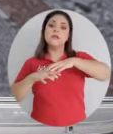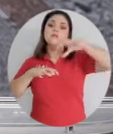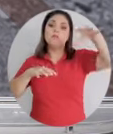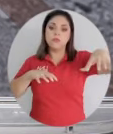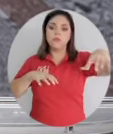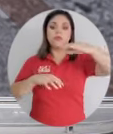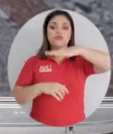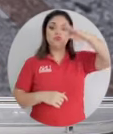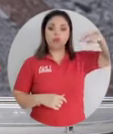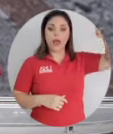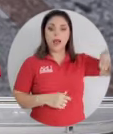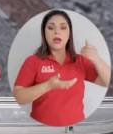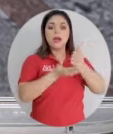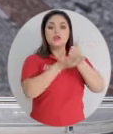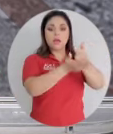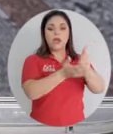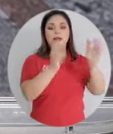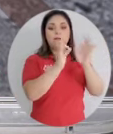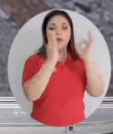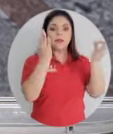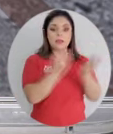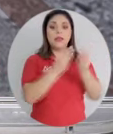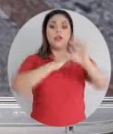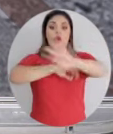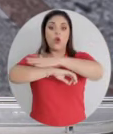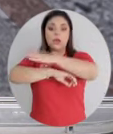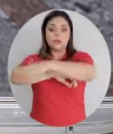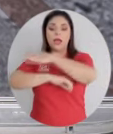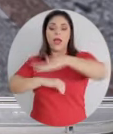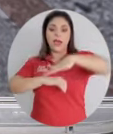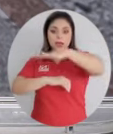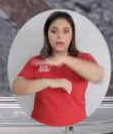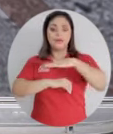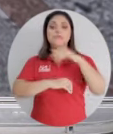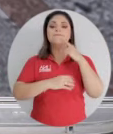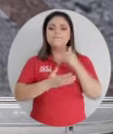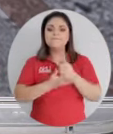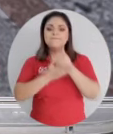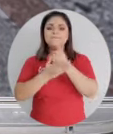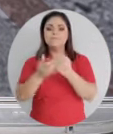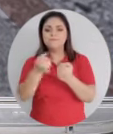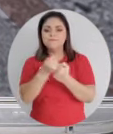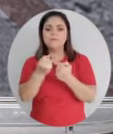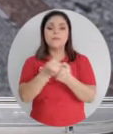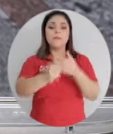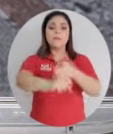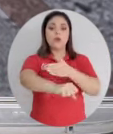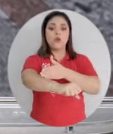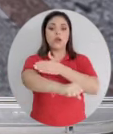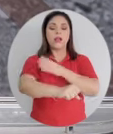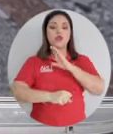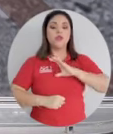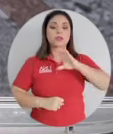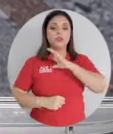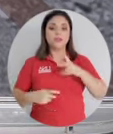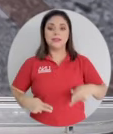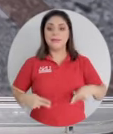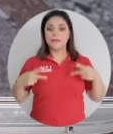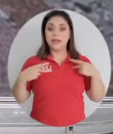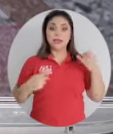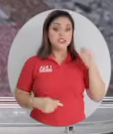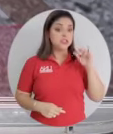en la ruralidad y en la zona costera, para poder mejorar condiciones de vida. Si no,